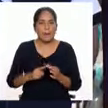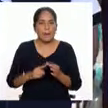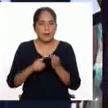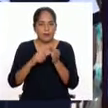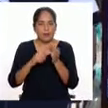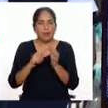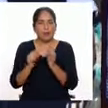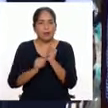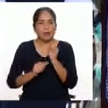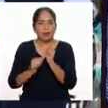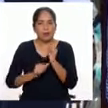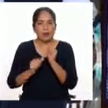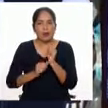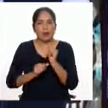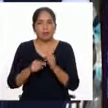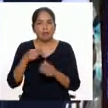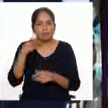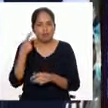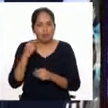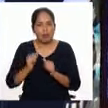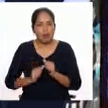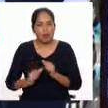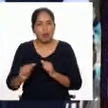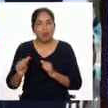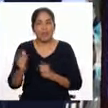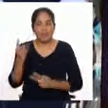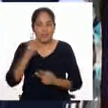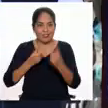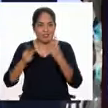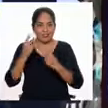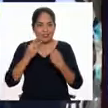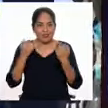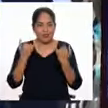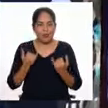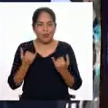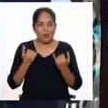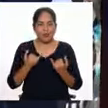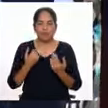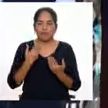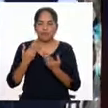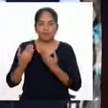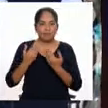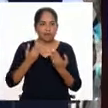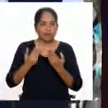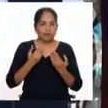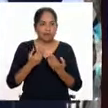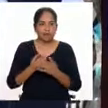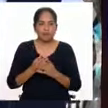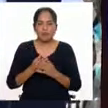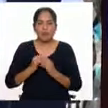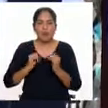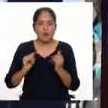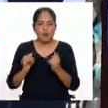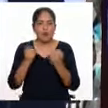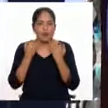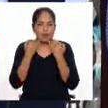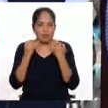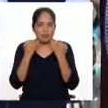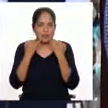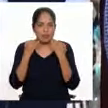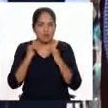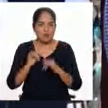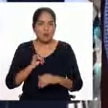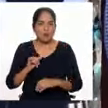los hermanos Ashaninkas que están aquí y nos hemos podido comunicar en nuestro idioma